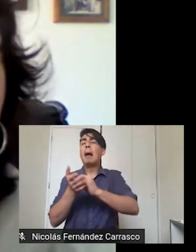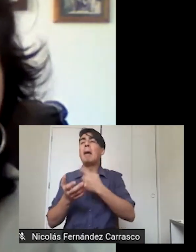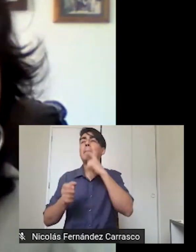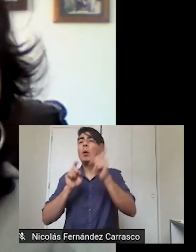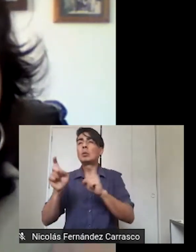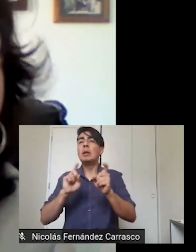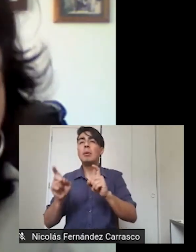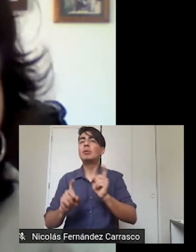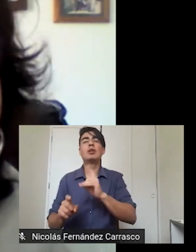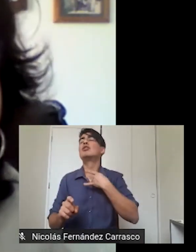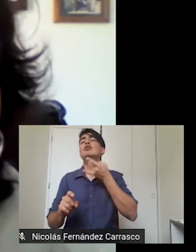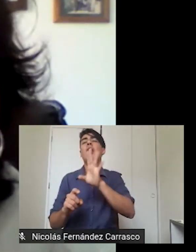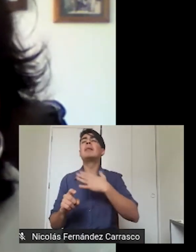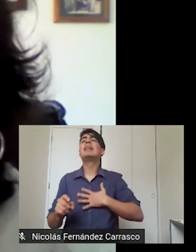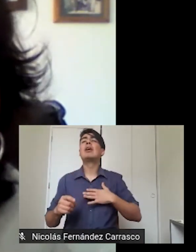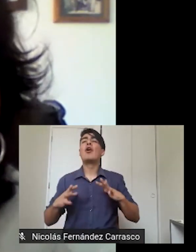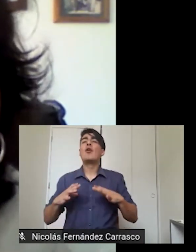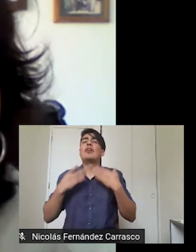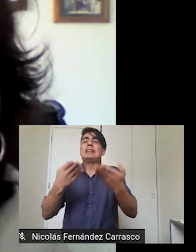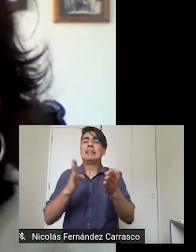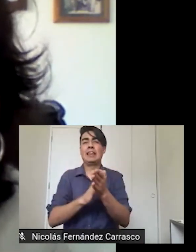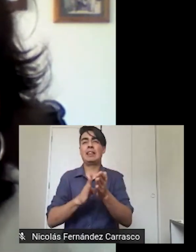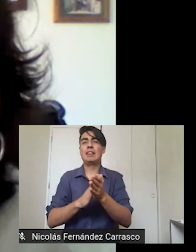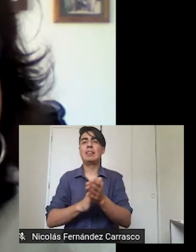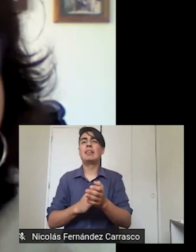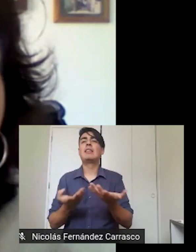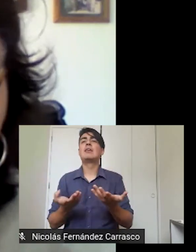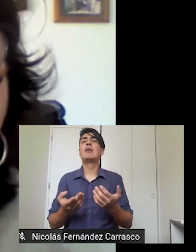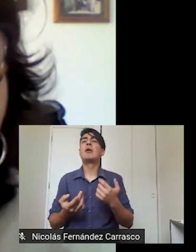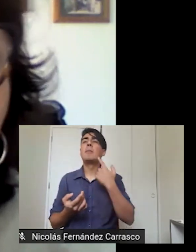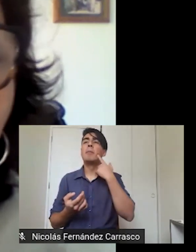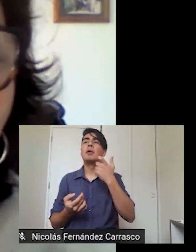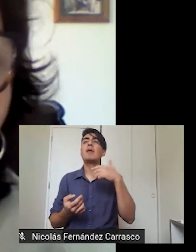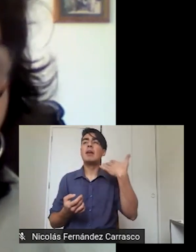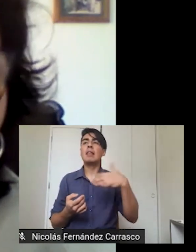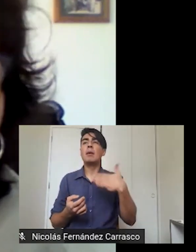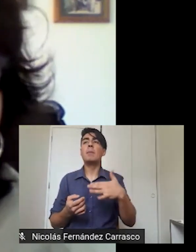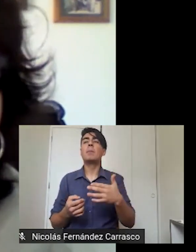solo aplaudirte, ¿no es cierto? Porque de verdad